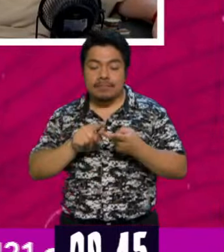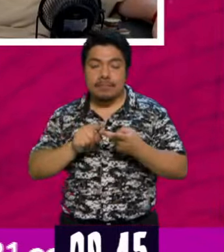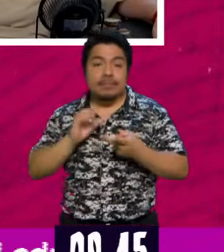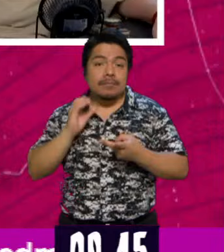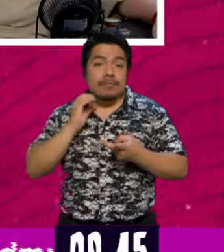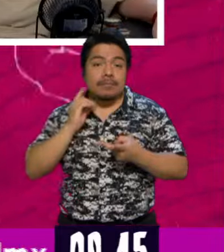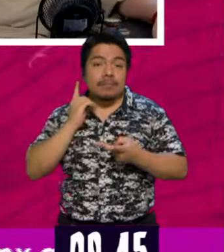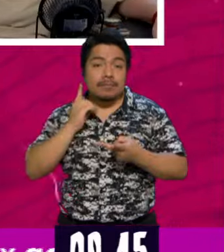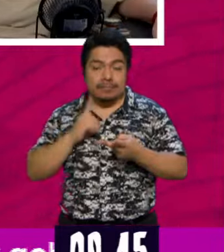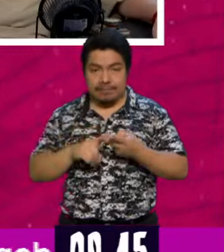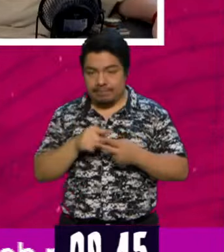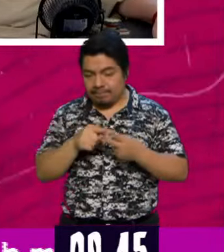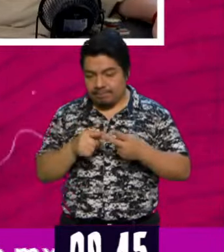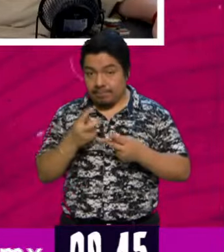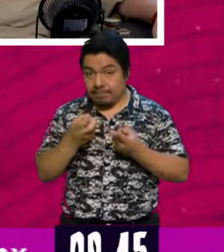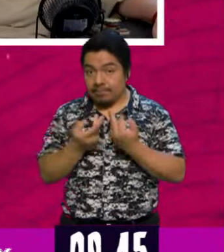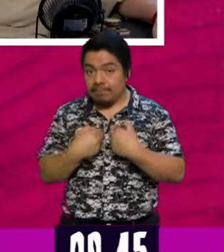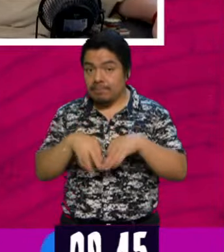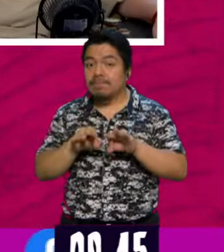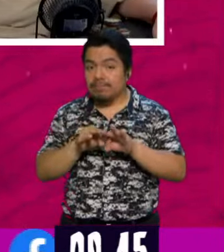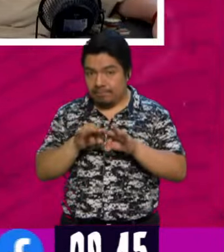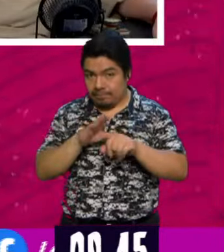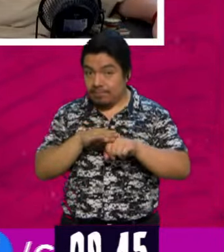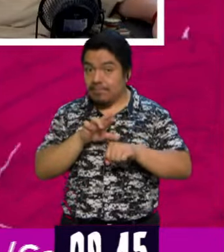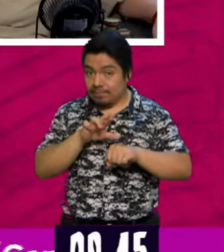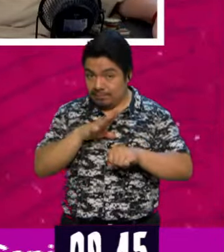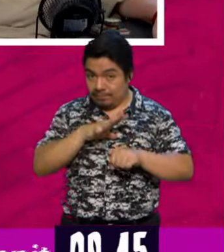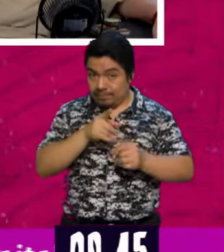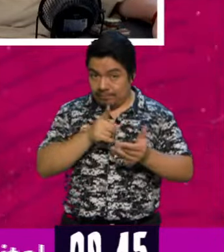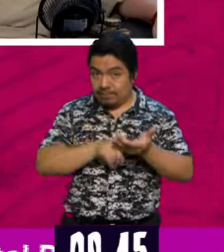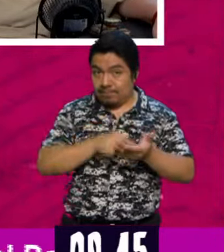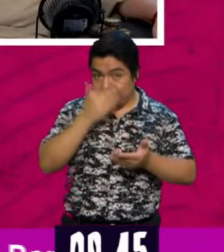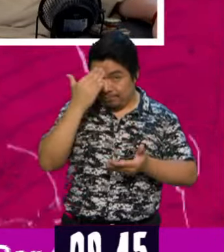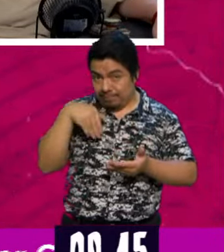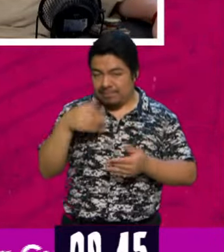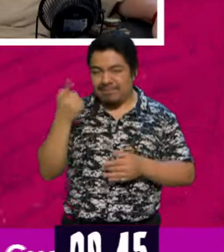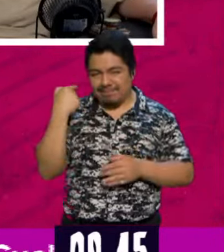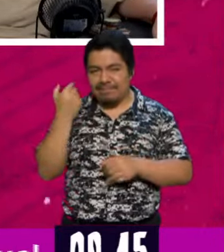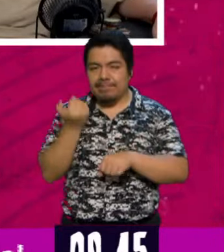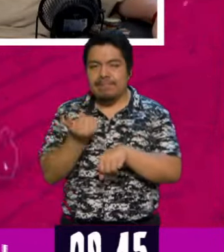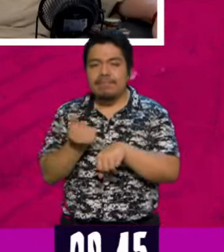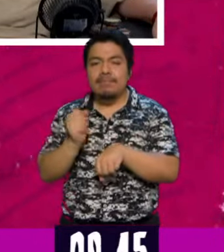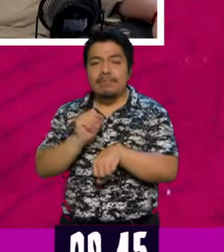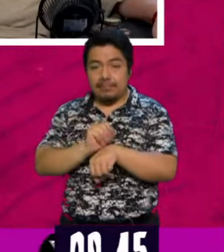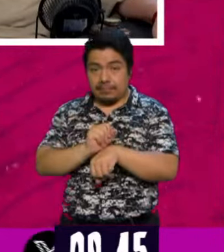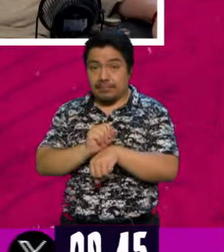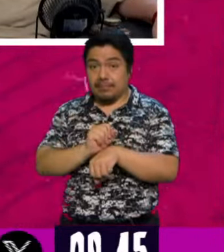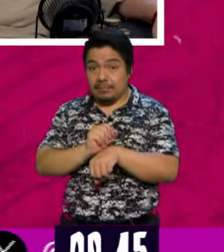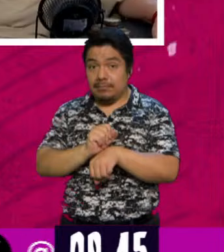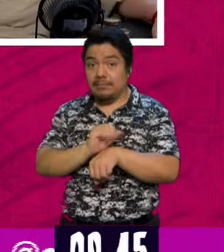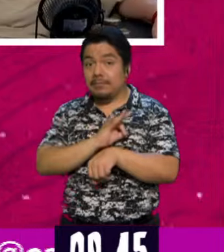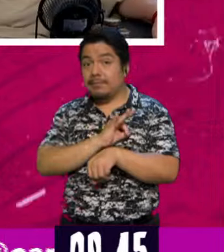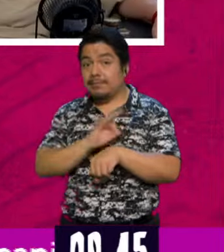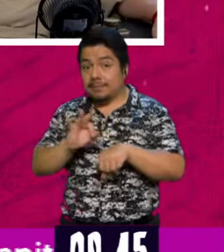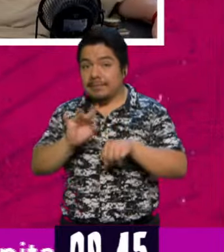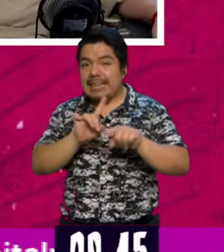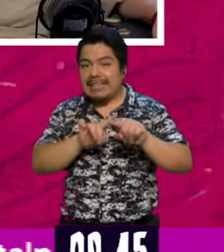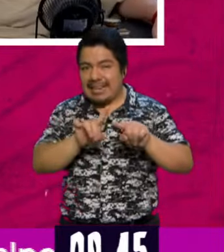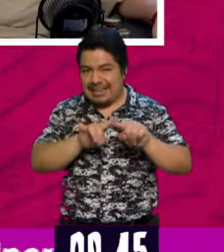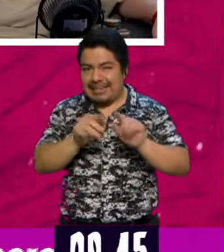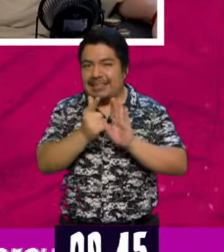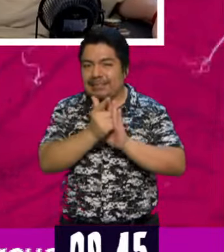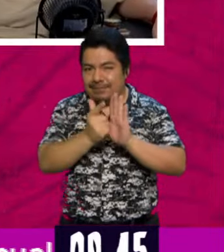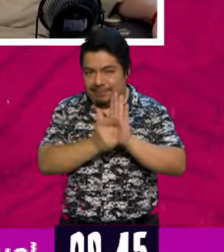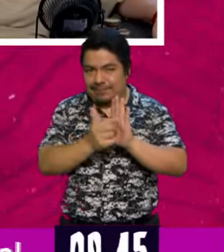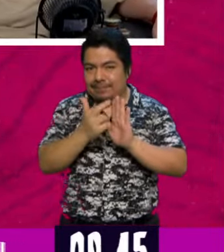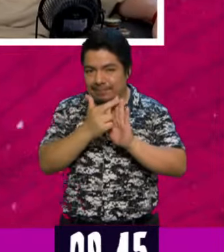Diputados. Fundamental, porque entonces sí, ya lo decíamos la semana pasada, podemos acceder a reformas en